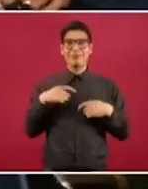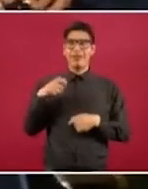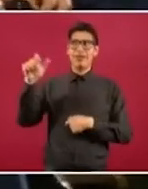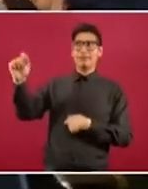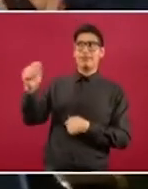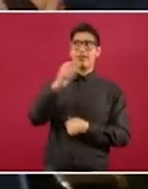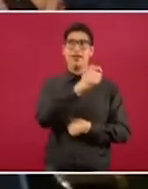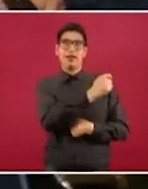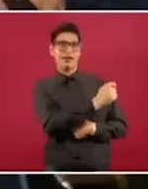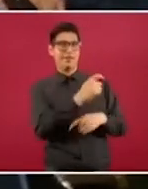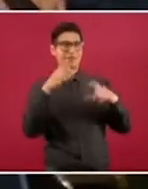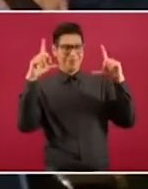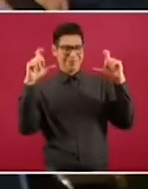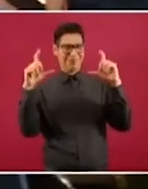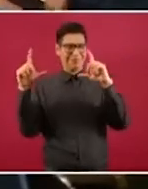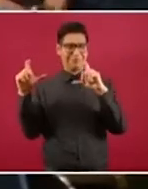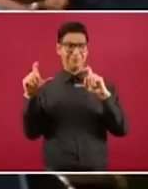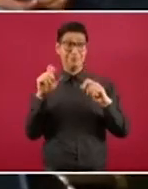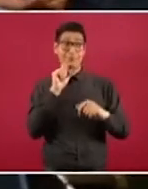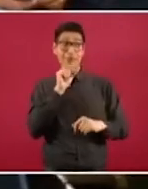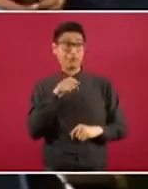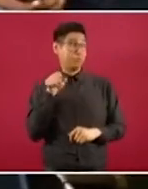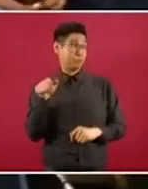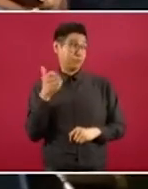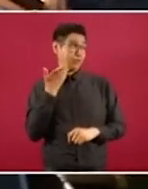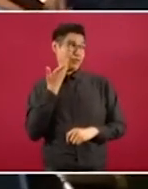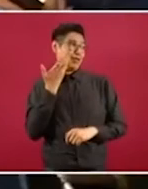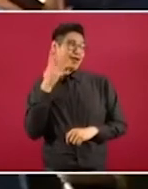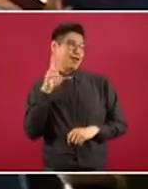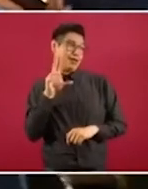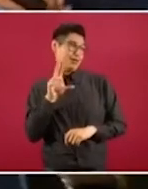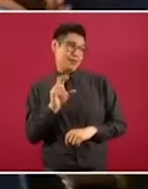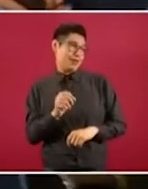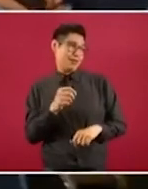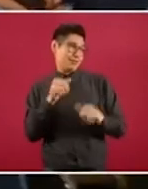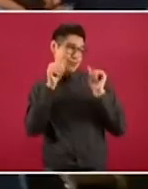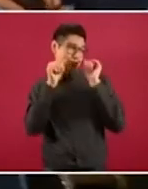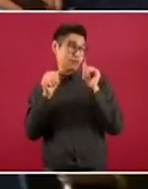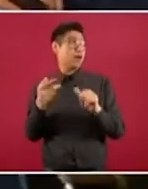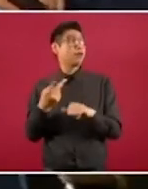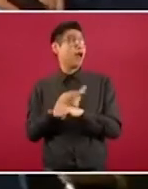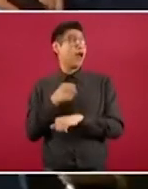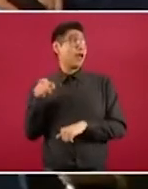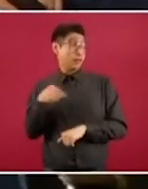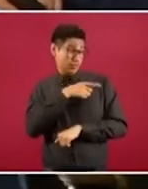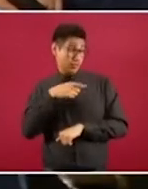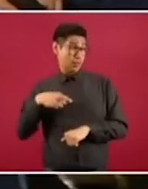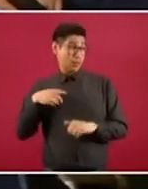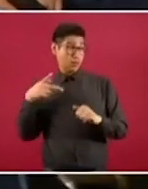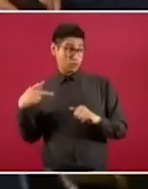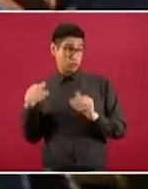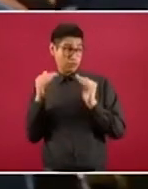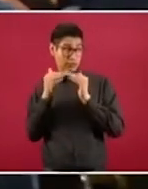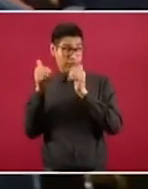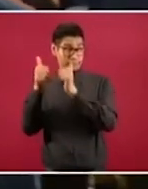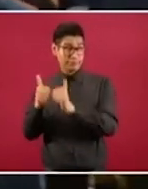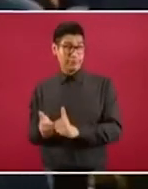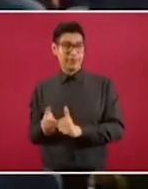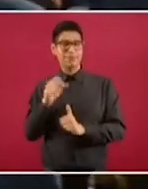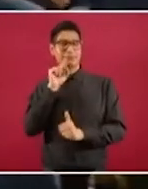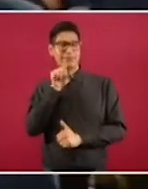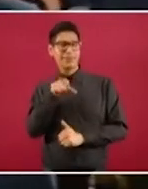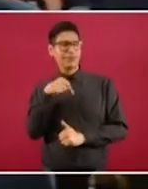tomar la temperatura. ¿No debería él aislarse y ser considerado un paciente sospechoso? Y por otra parte también quisiera